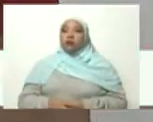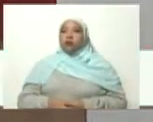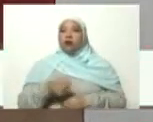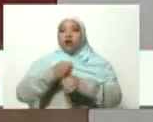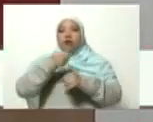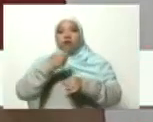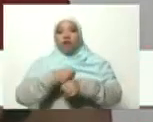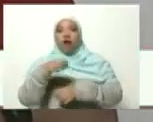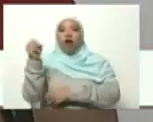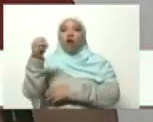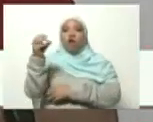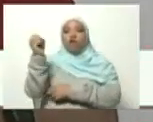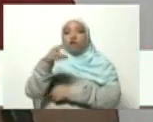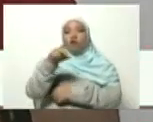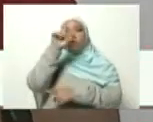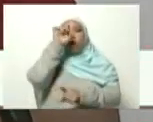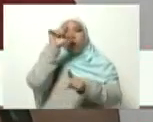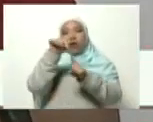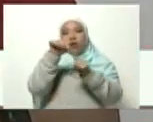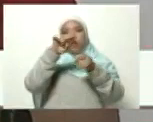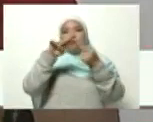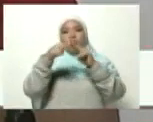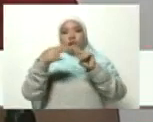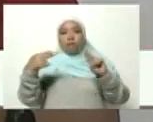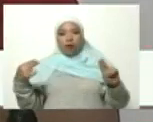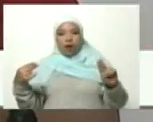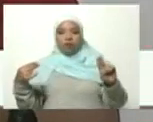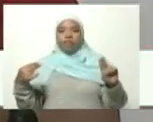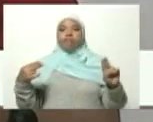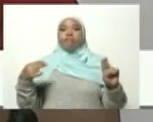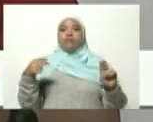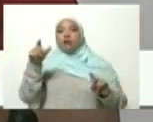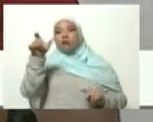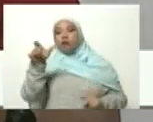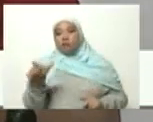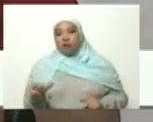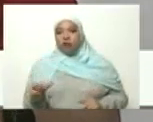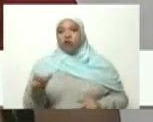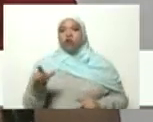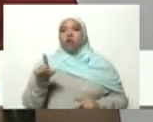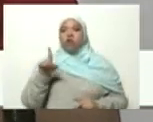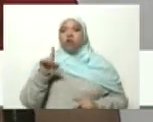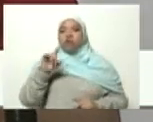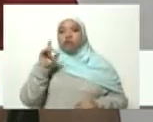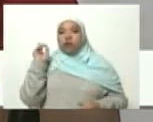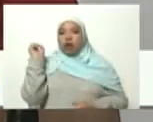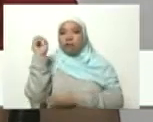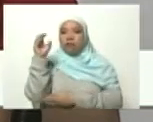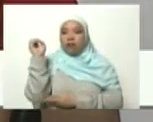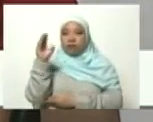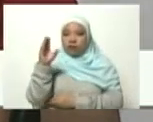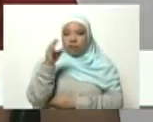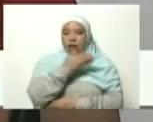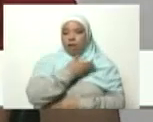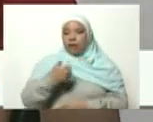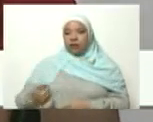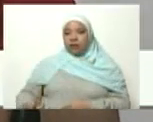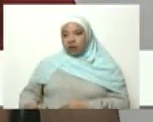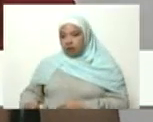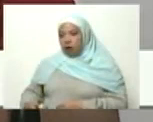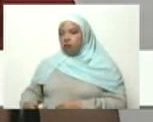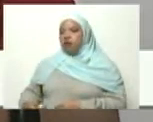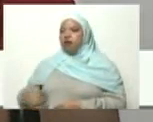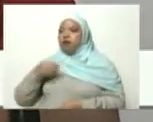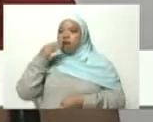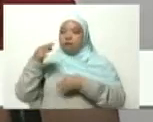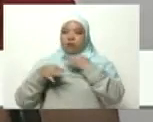el Foro de la Paz. Tuvo nuestro compañero Jorge Rodríguez, presidente de la Asamblea, y parte de esta dirección nacional